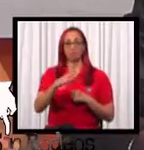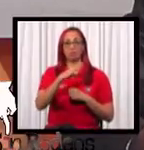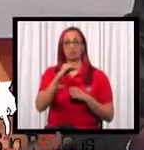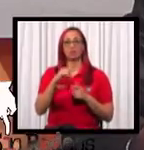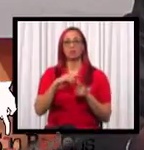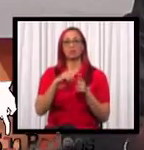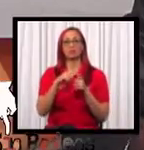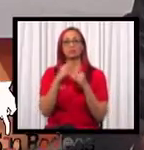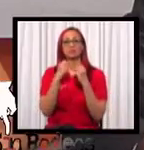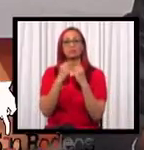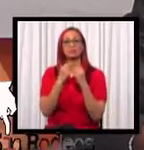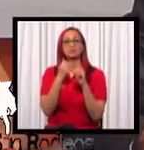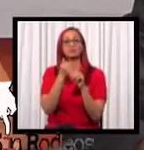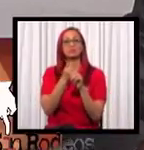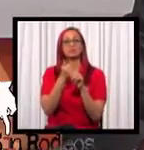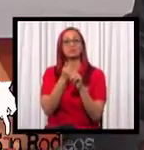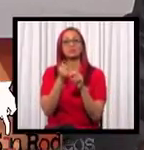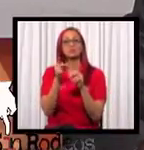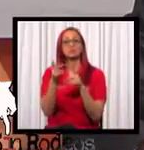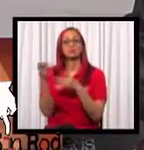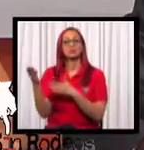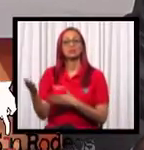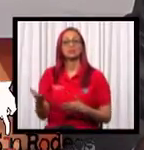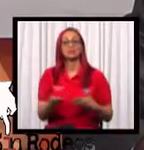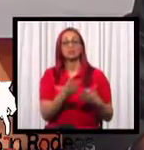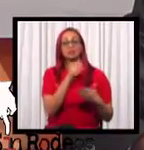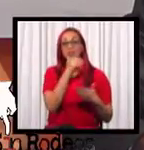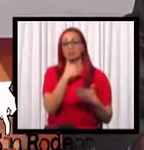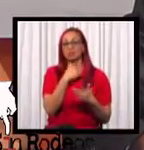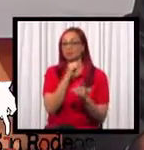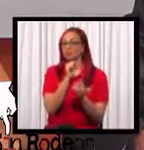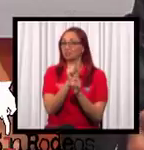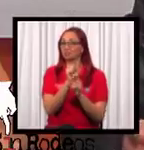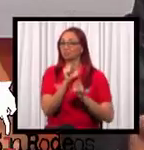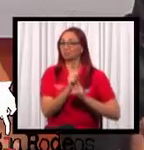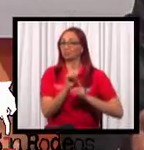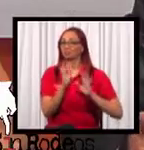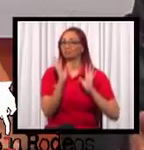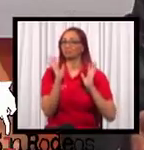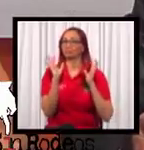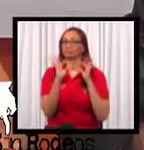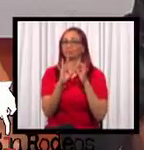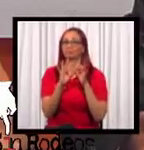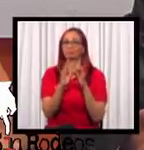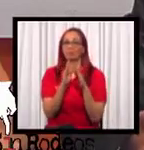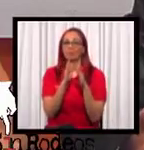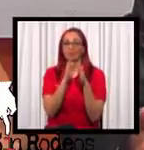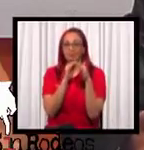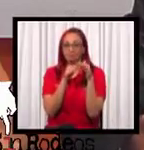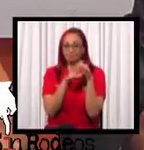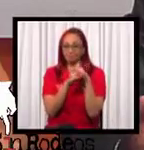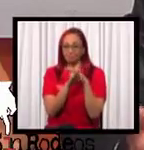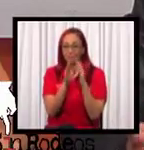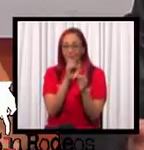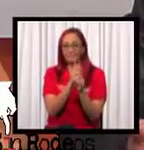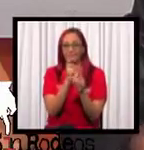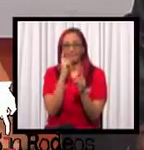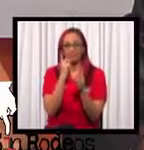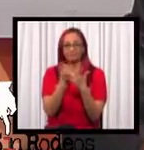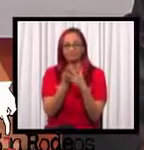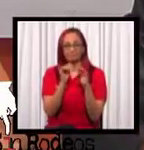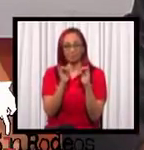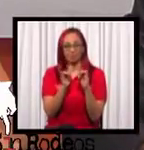estos importadores no tienen las condiciones de almacenamiento adecuadas para mantener un producto